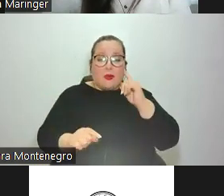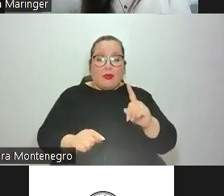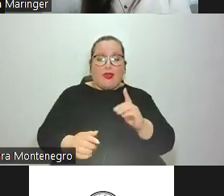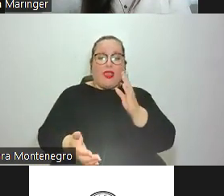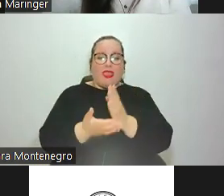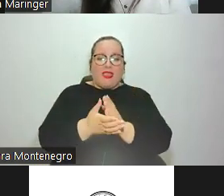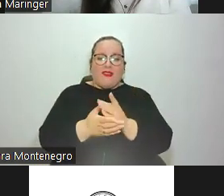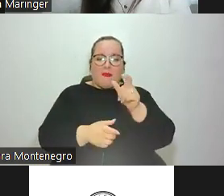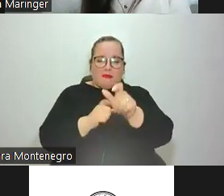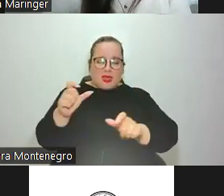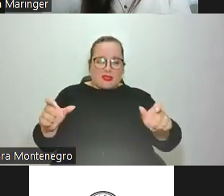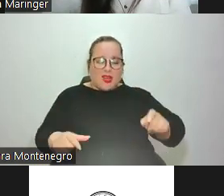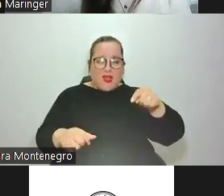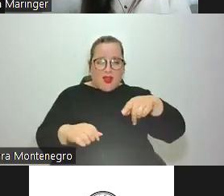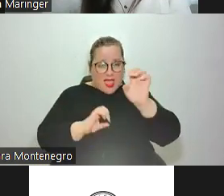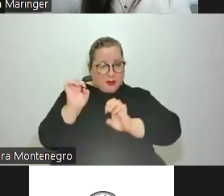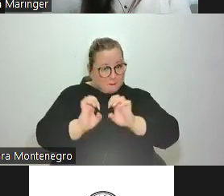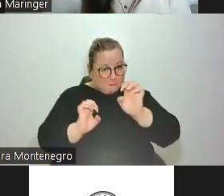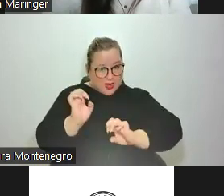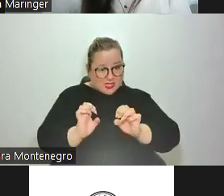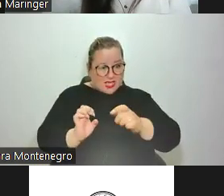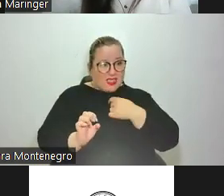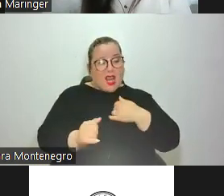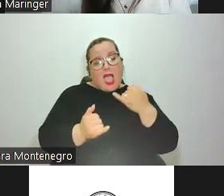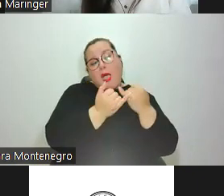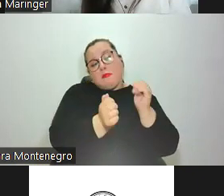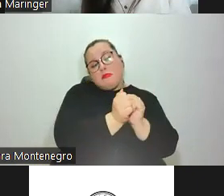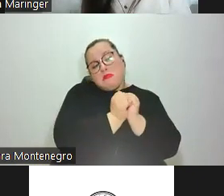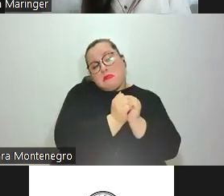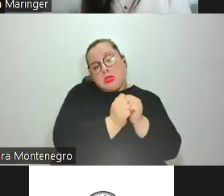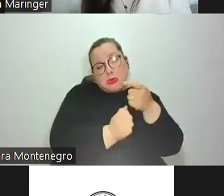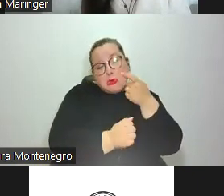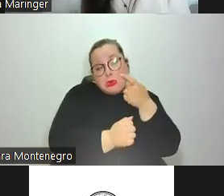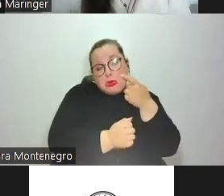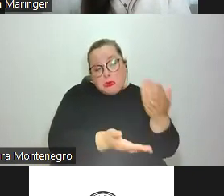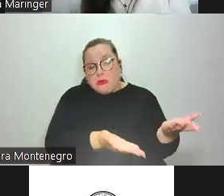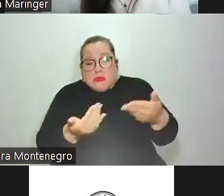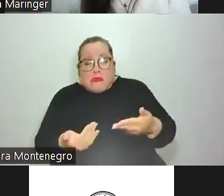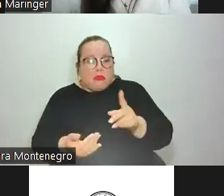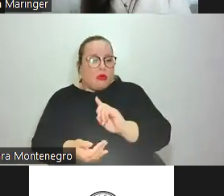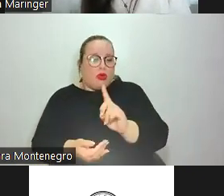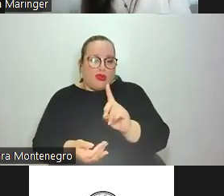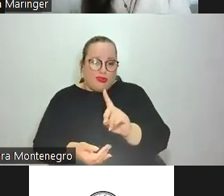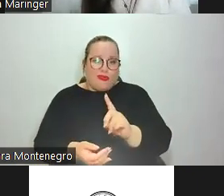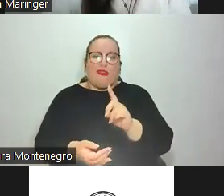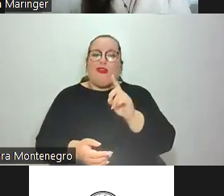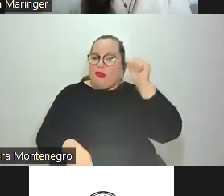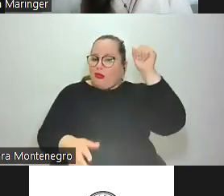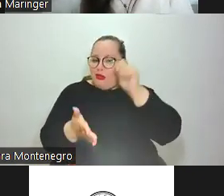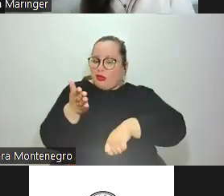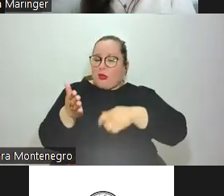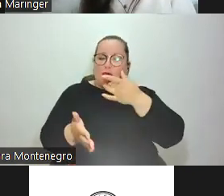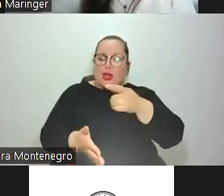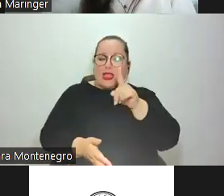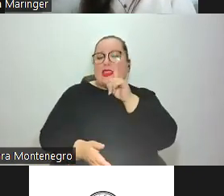porque la mayoría de las empresas no contratan a alguien porque, es amigo de. Contratan a alguien porque cumplen con un